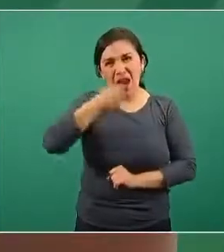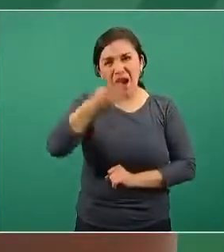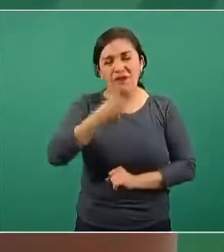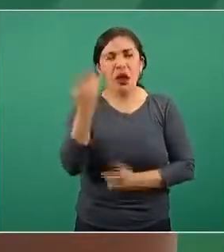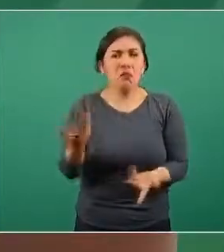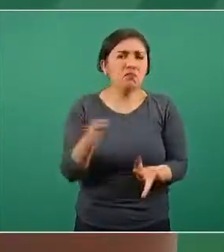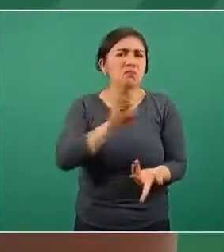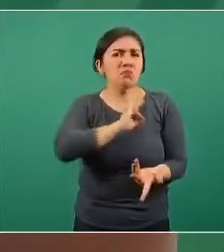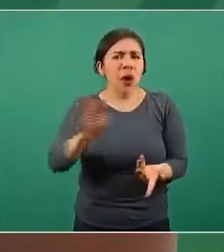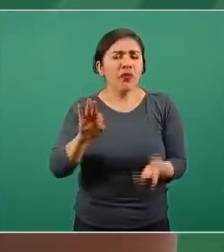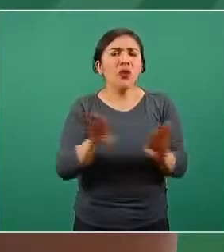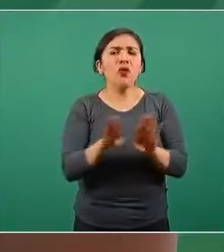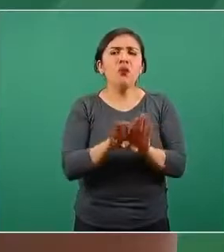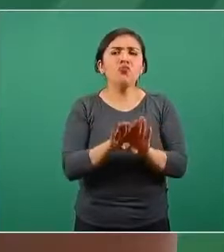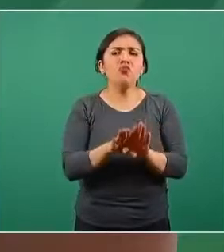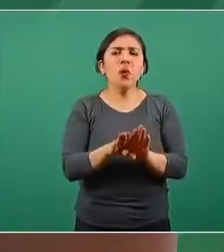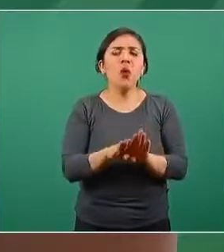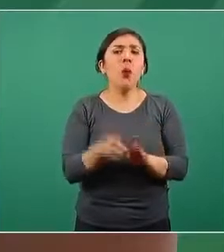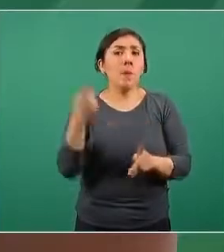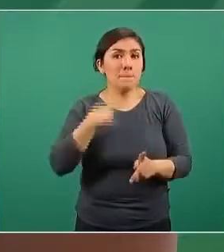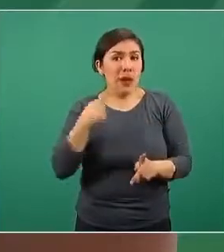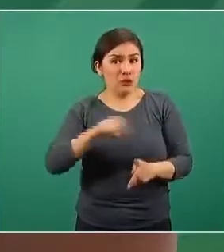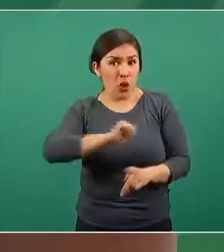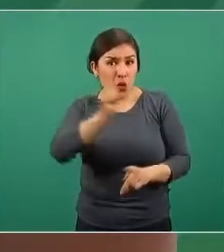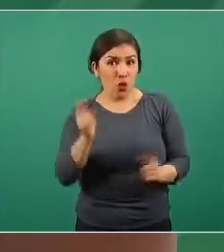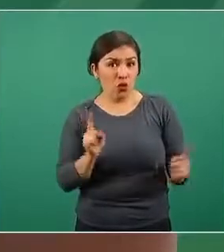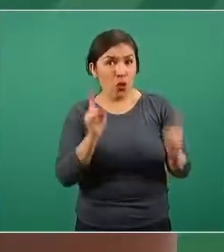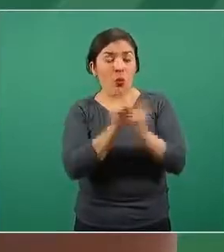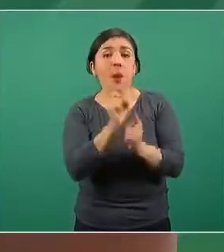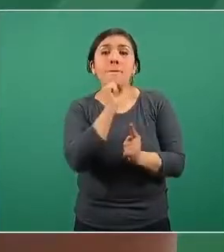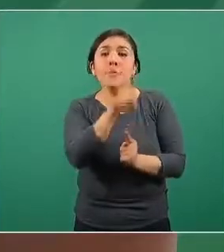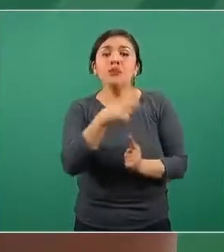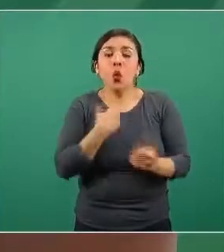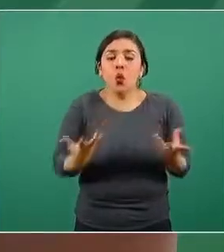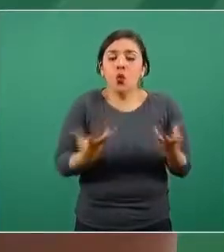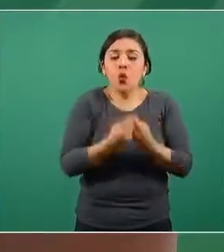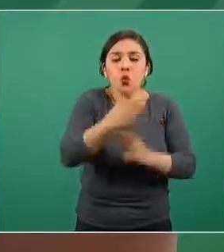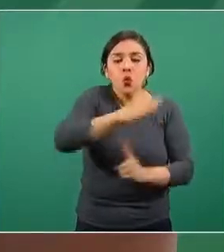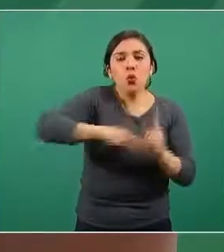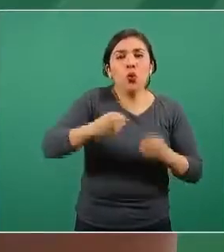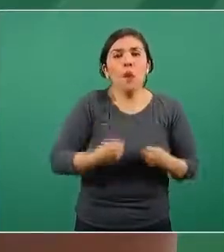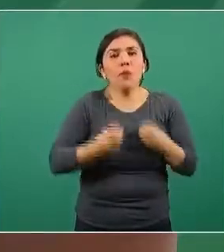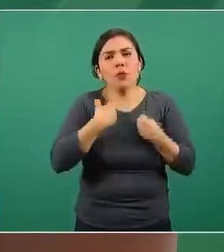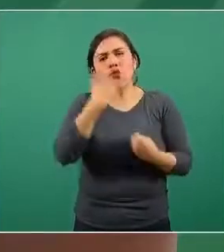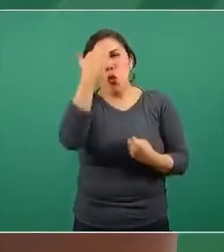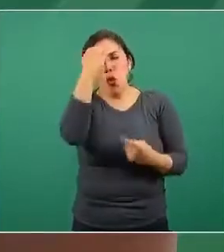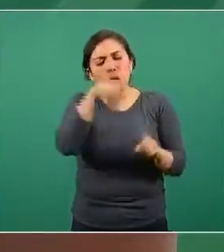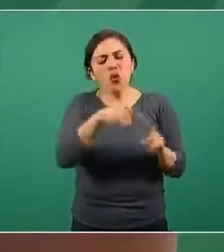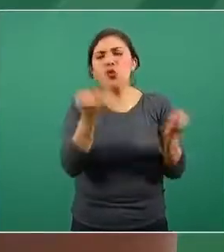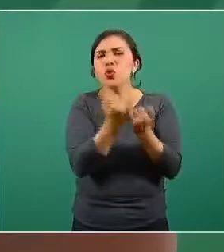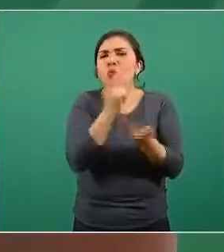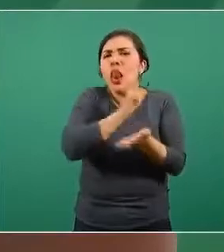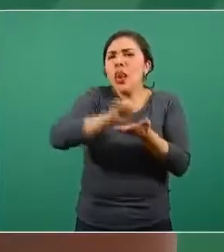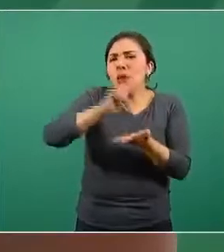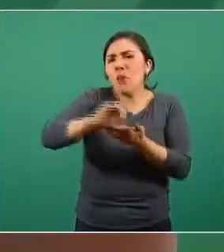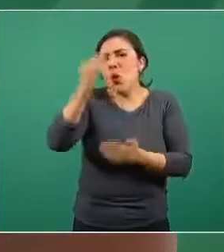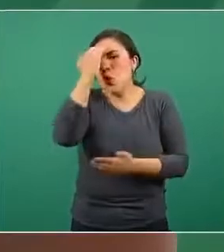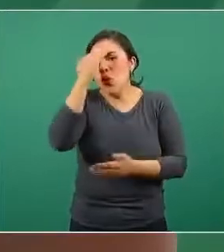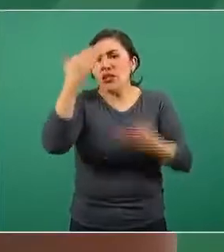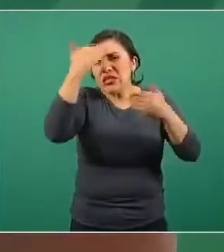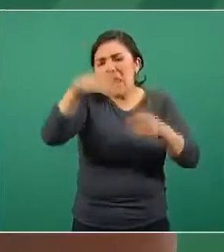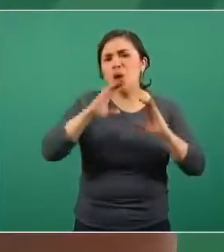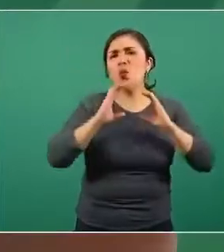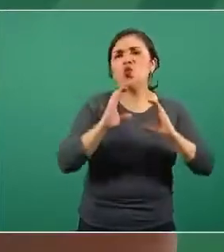la posibilidad de estar con una persona que viva en el mismo entorno, que conozco, que sigue las medidas básicas de